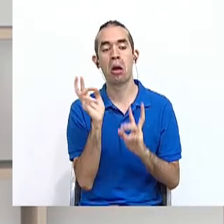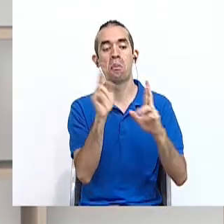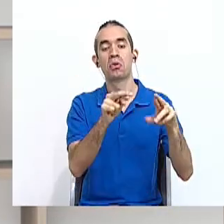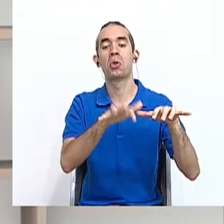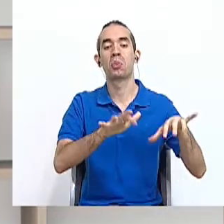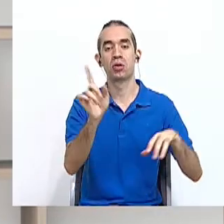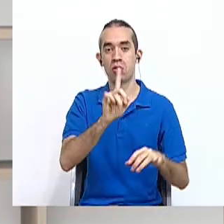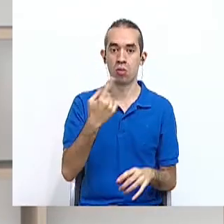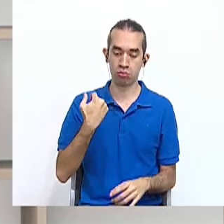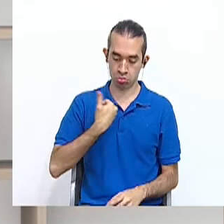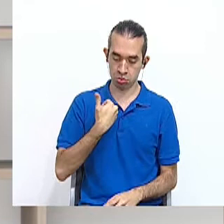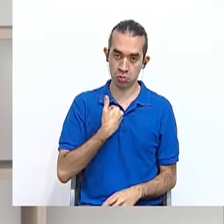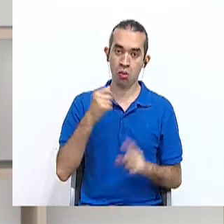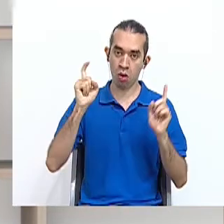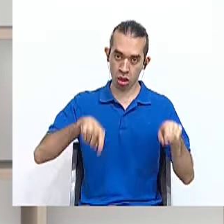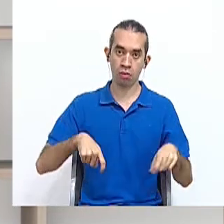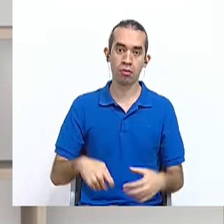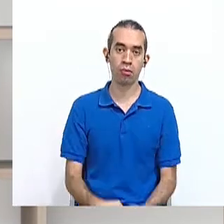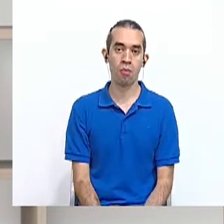nosotros tenemos que hacerlo.